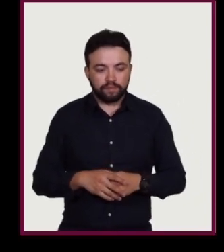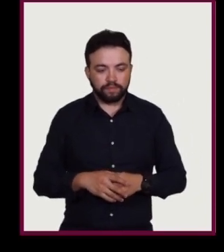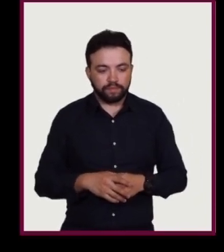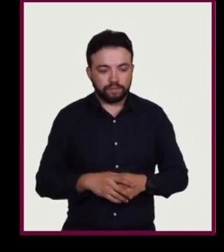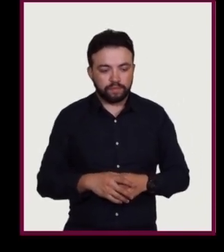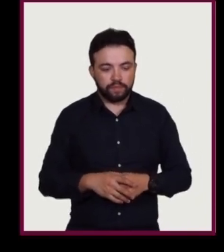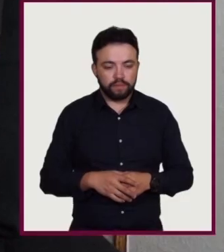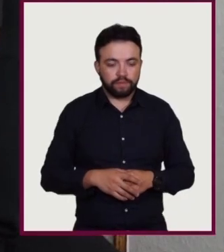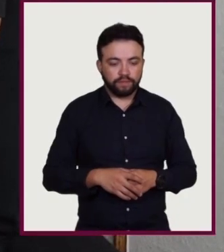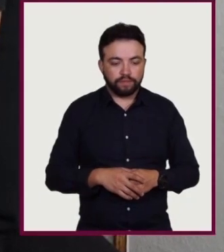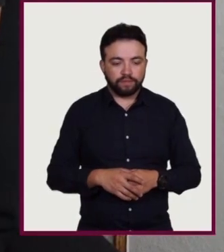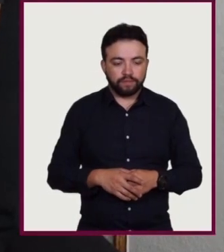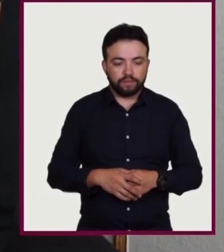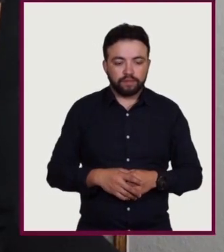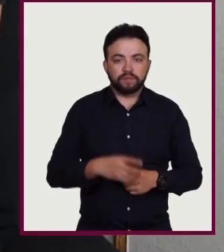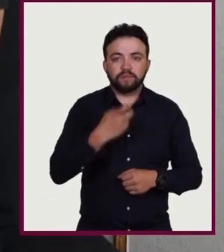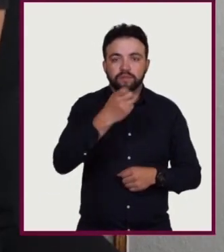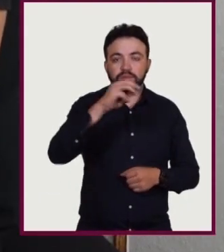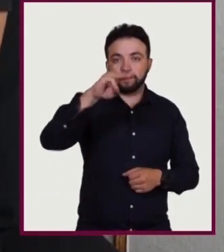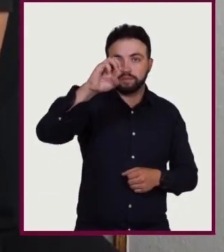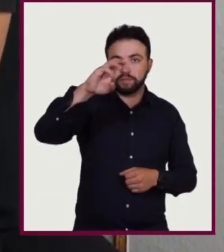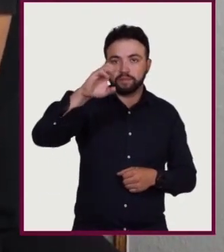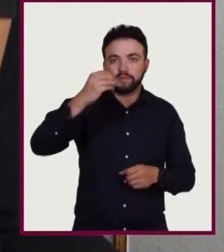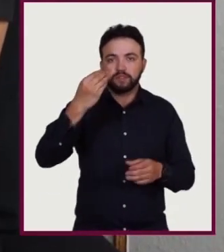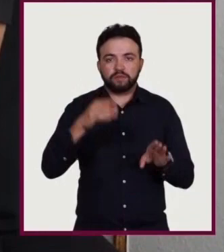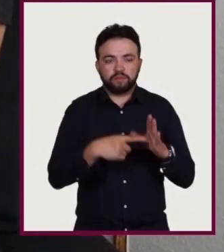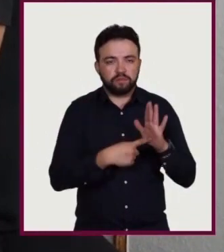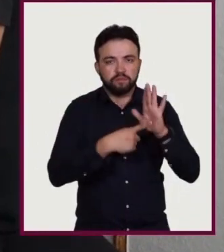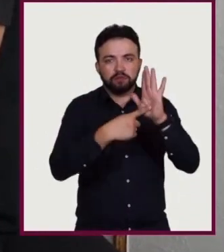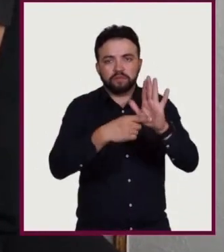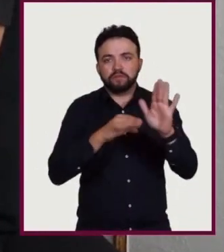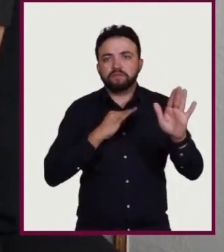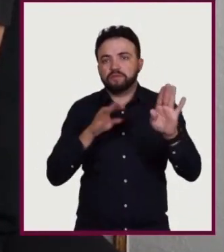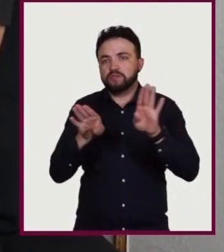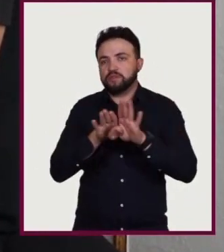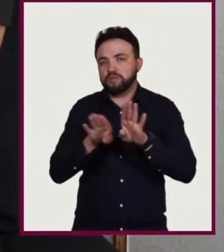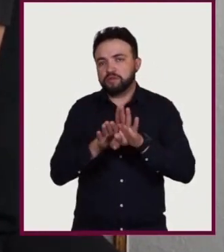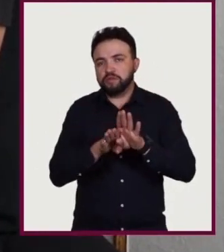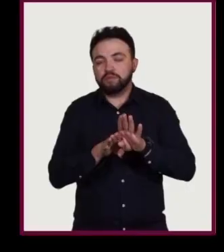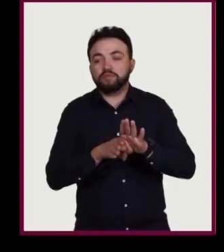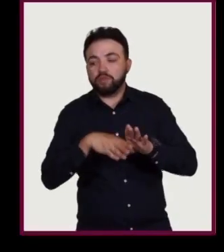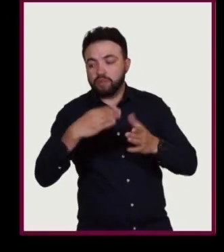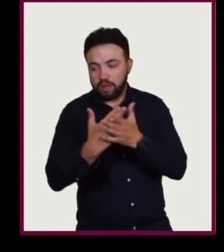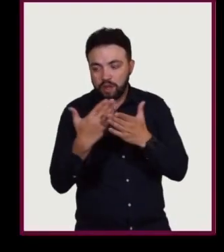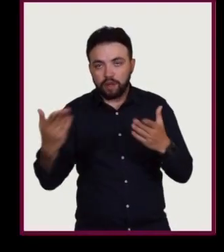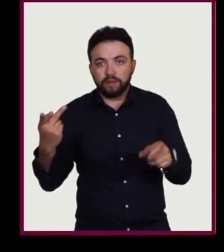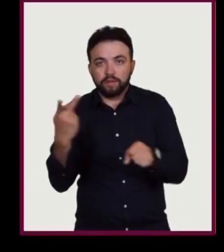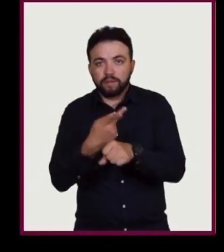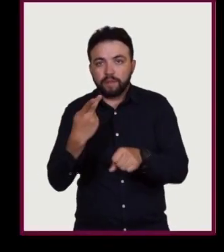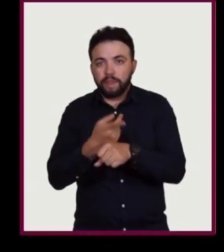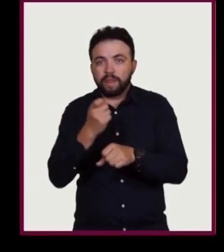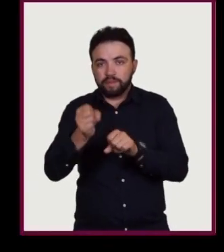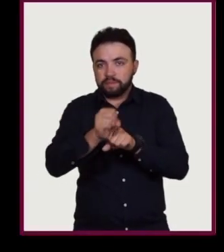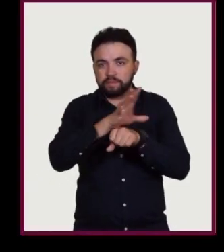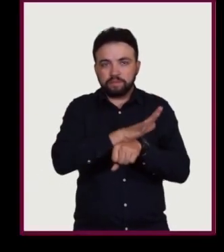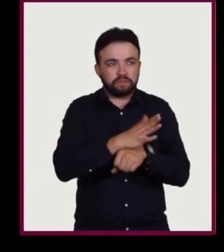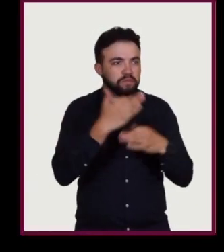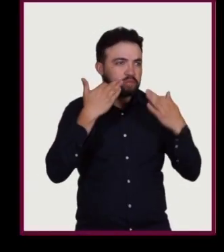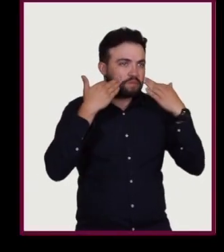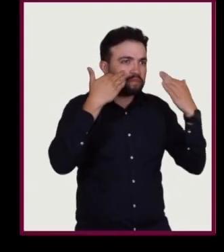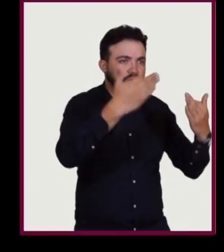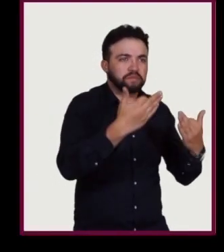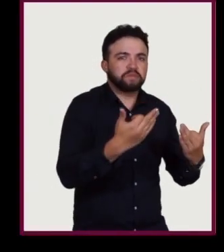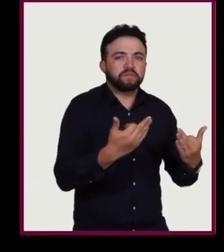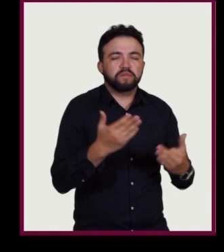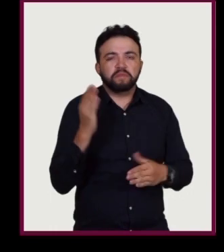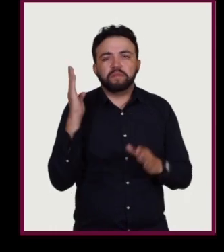Digamos, este es un meme muy esquemático para mostrar algo que sucede hoy en día con la pandemia de COVID.